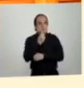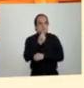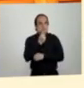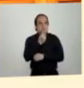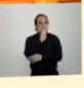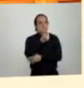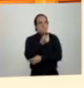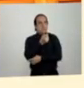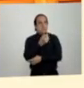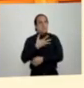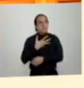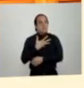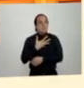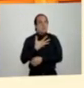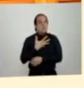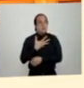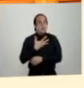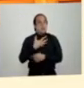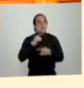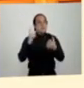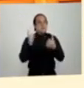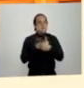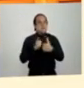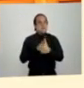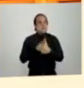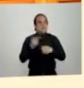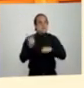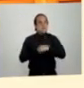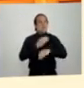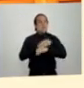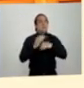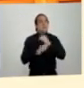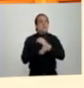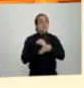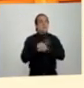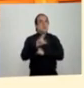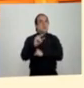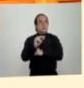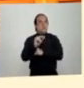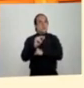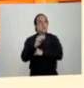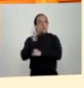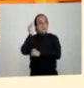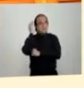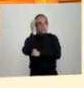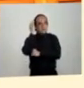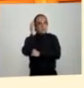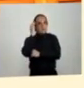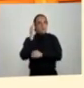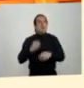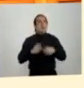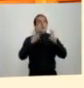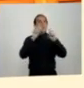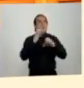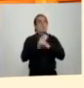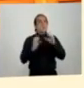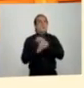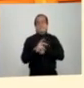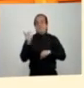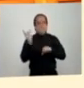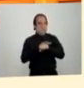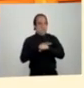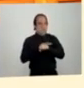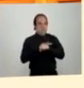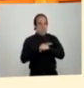sentido en el que privilegiabas que pasaran cosas y no que se reflexionara sobre cosas que no pasaban,